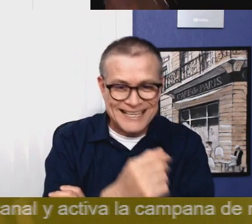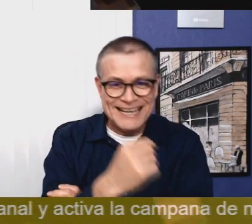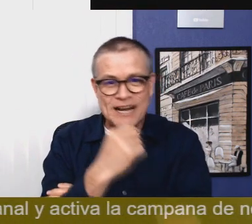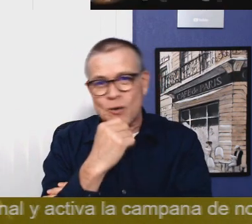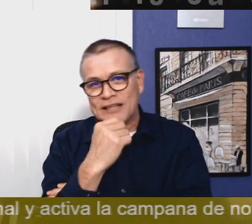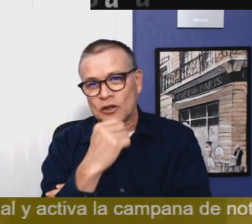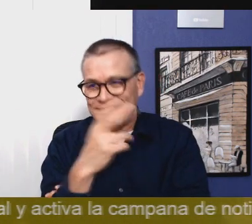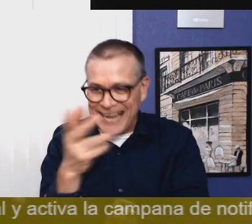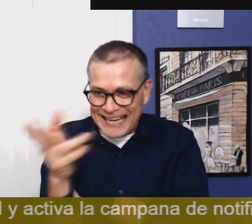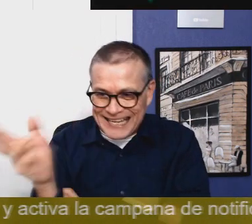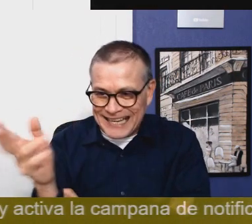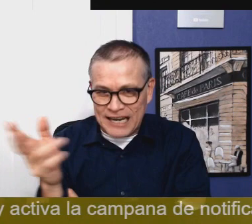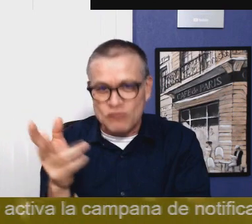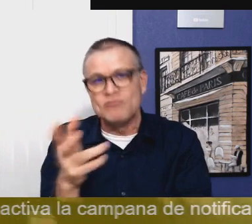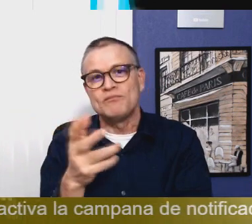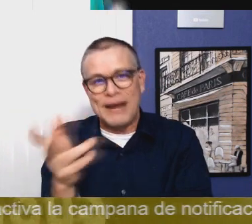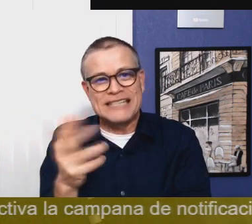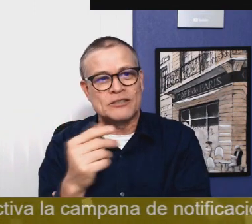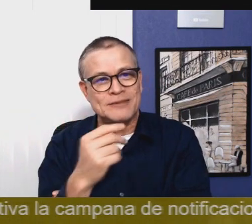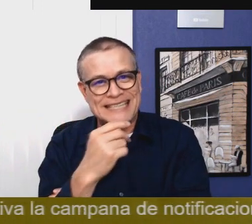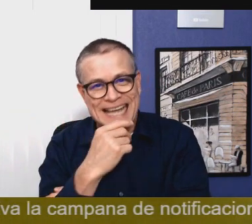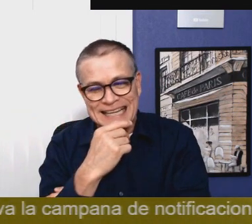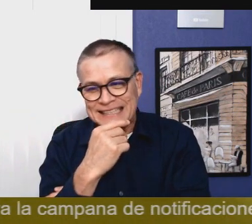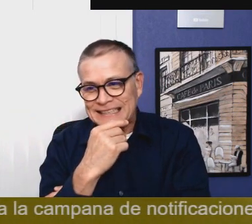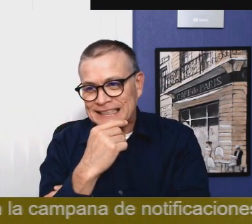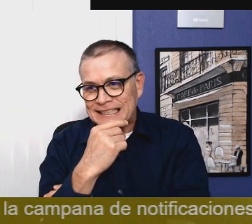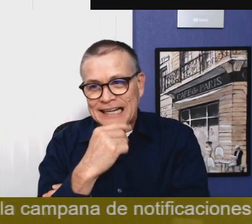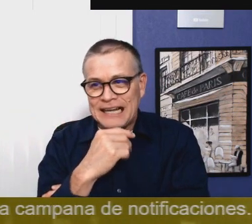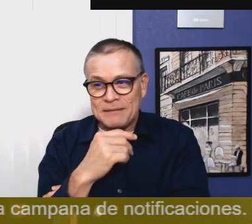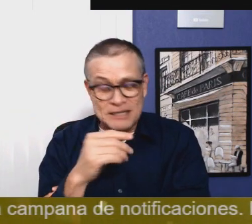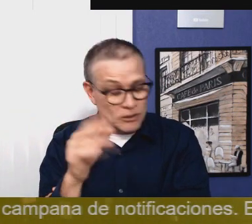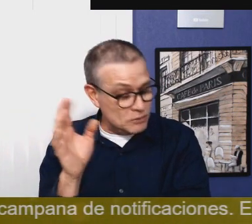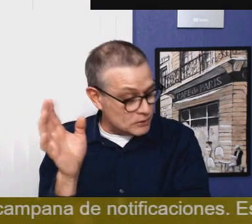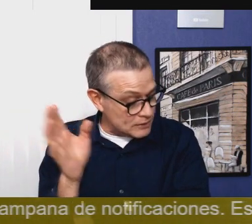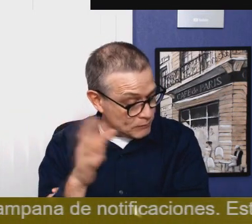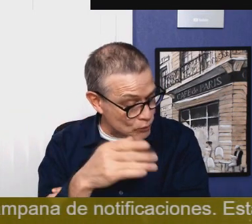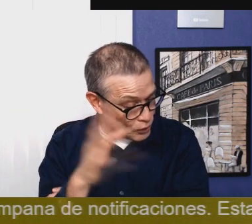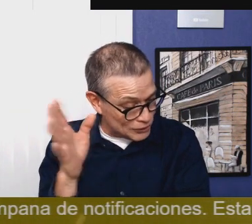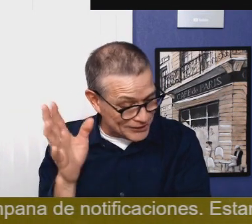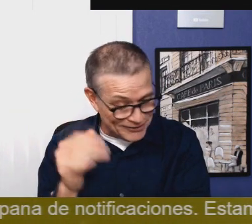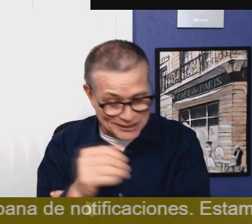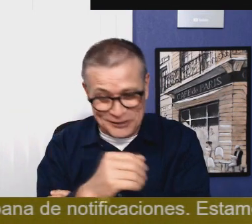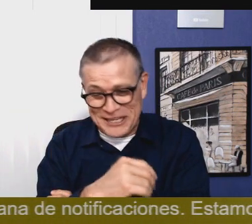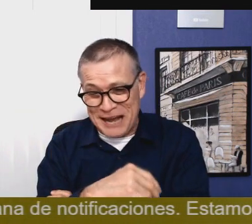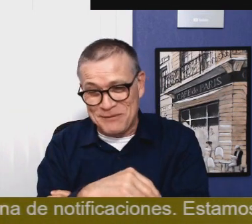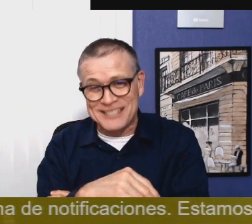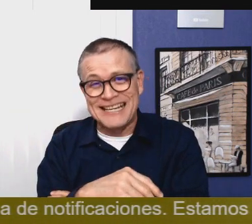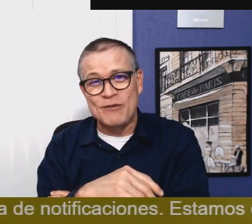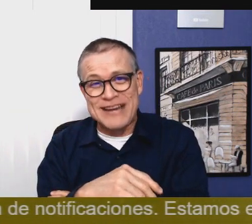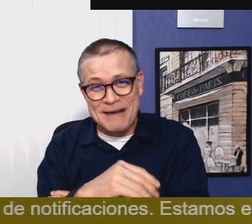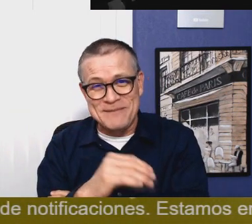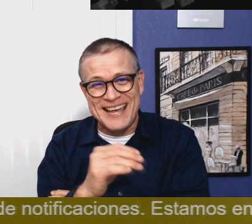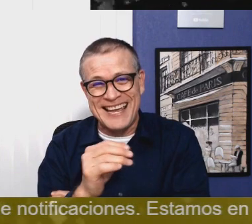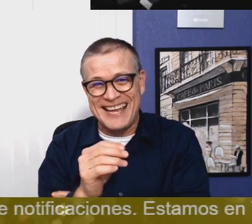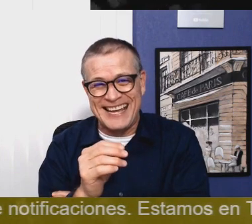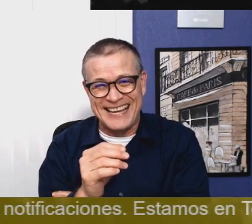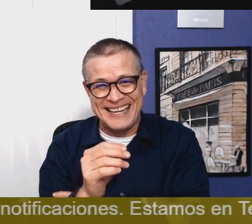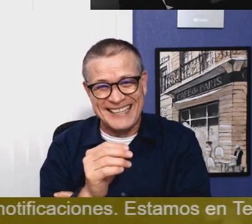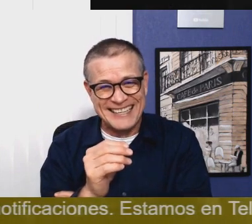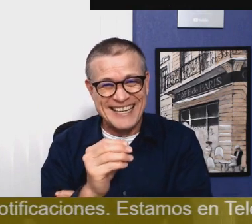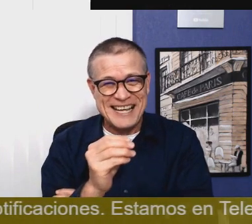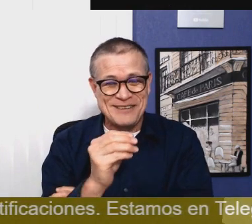podemos estar en la 4T ahí en algún puesto, ¿verdad? Además somos reburros, no estudiamos en la UNAM,